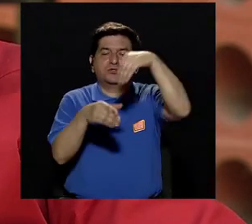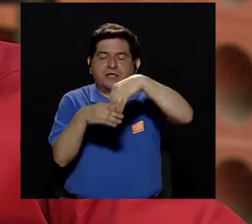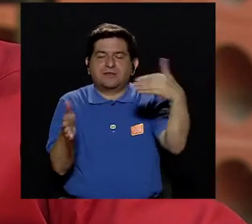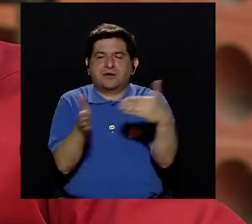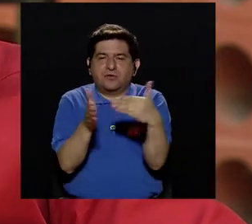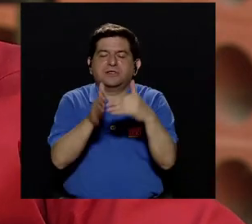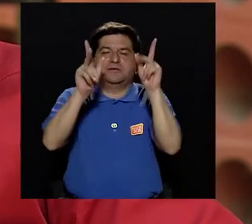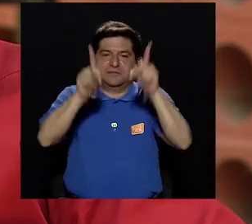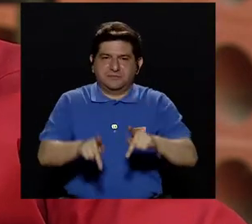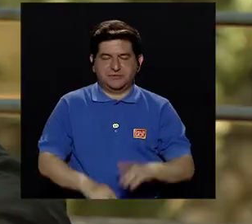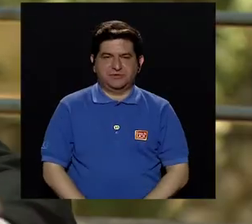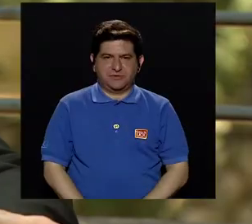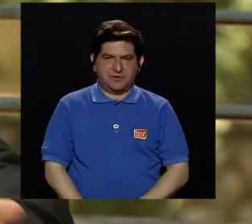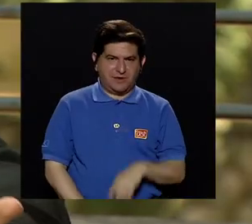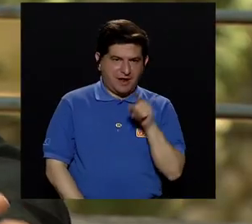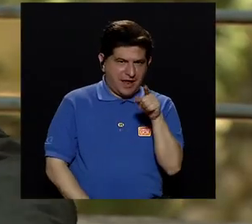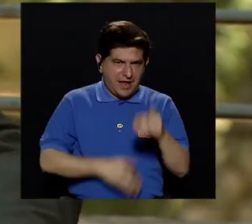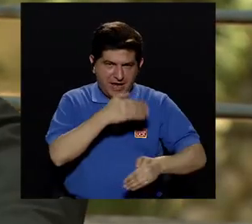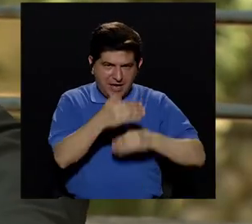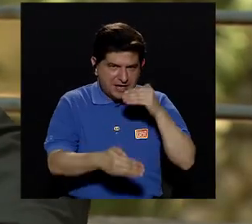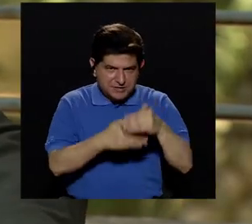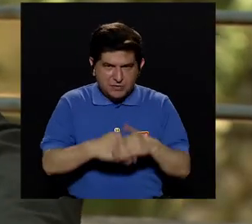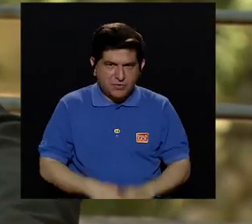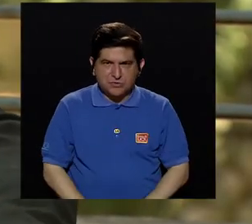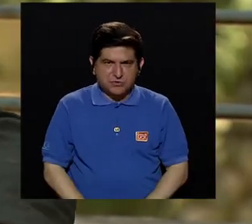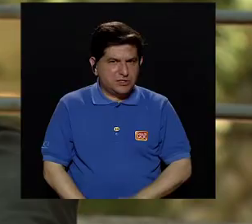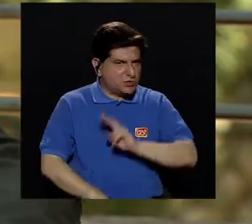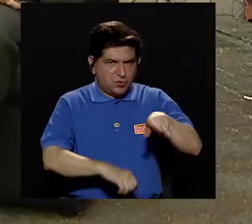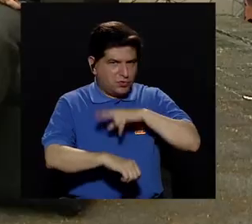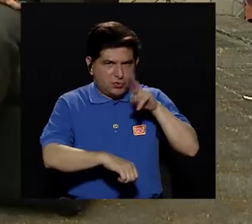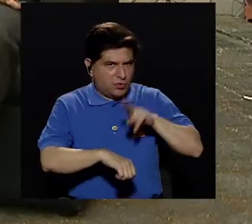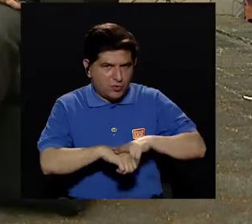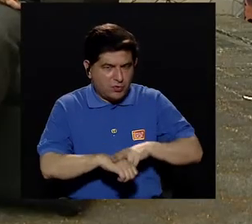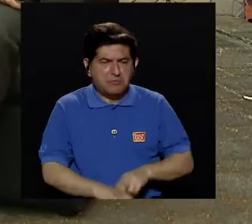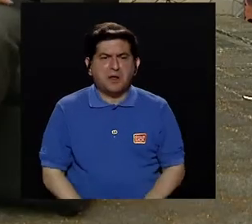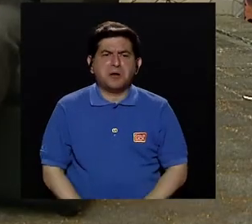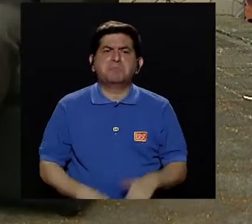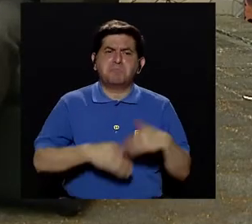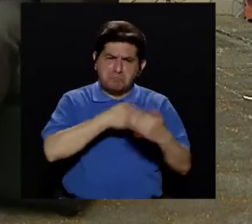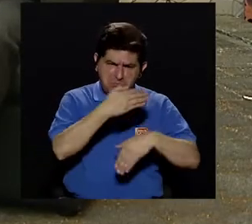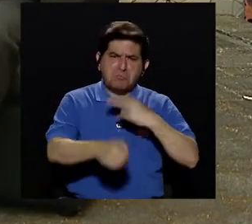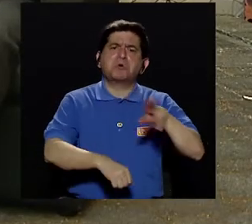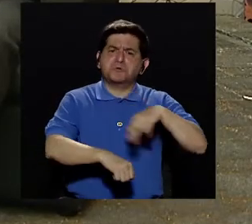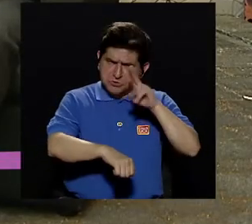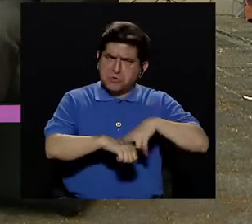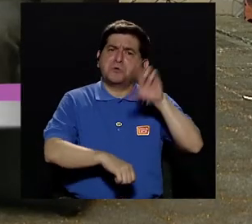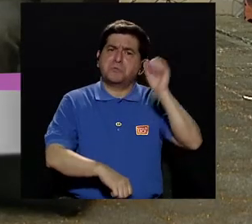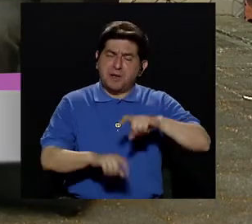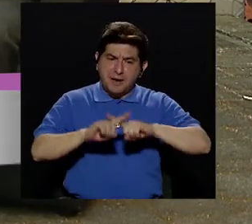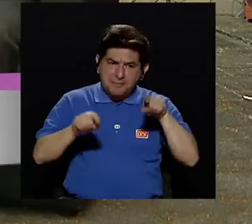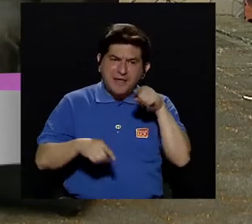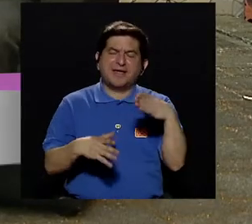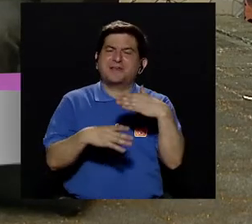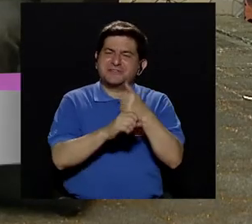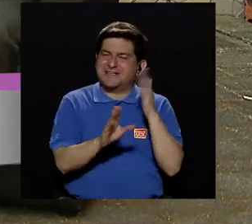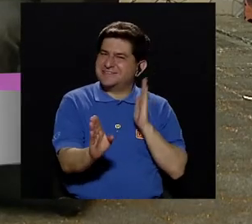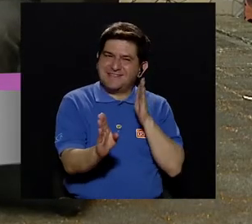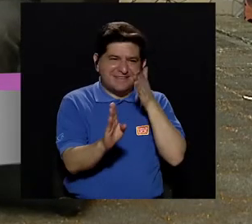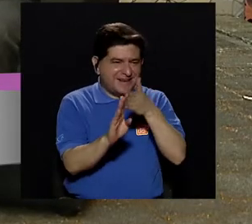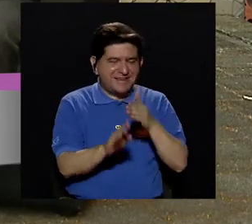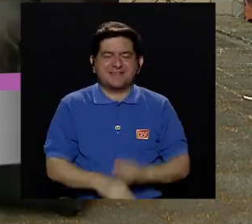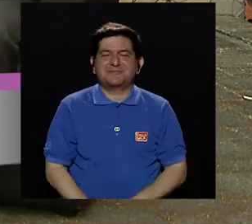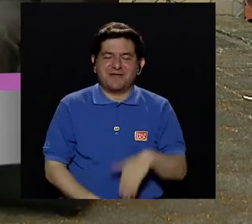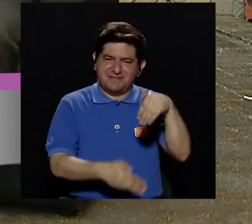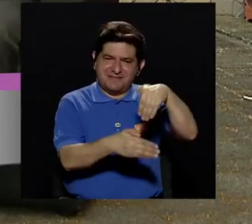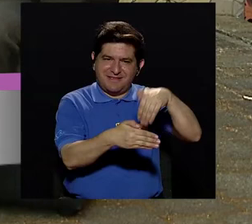devueltos al donante. Pero eso es un procedimiento poco usual, tal vez, ¿o no? No, es un procedimiento bastante común, pero este sí se realiza